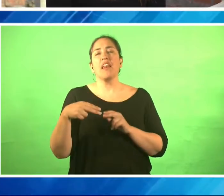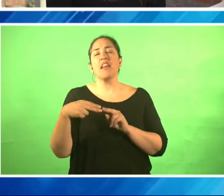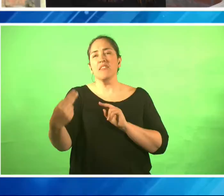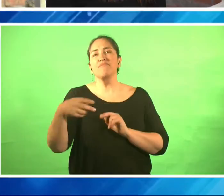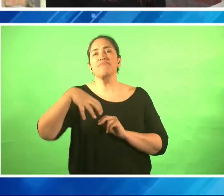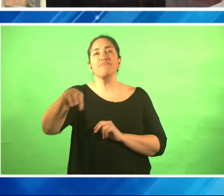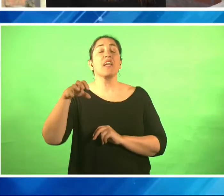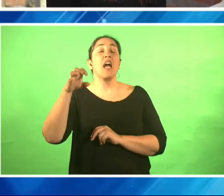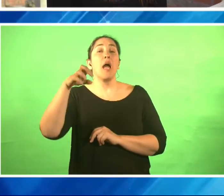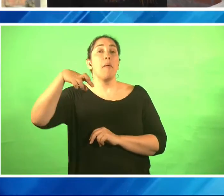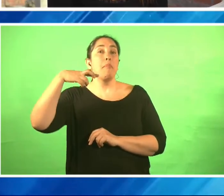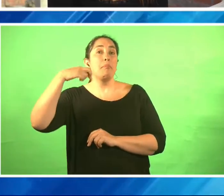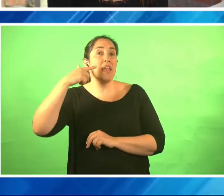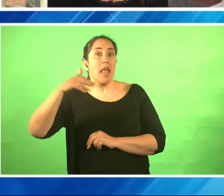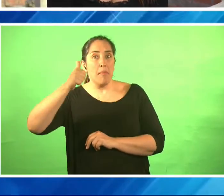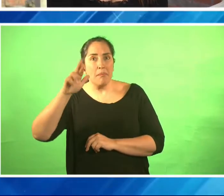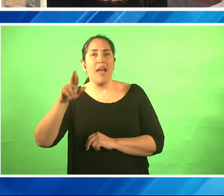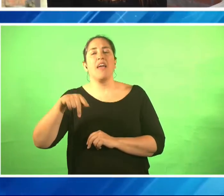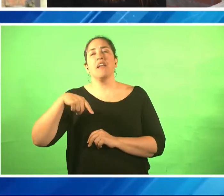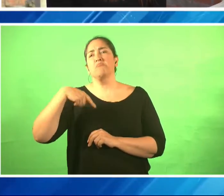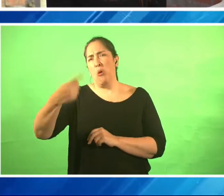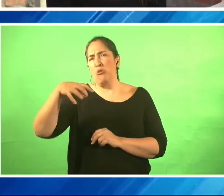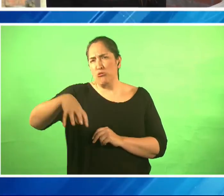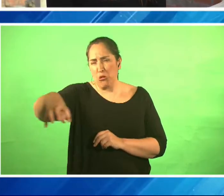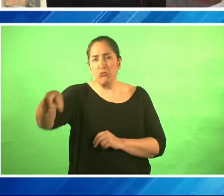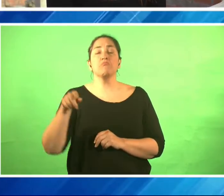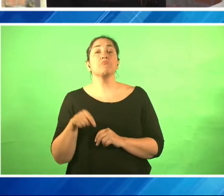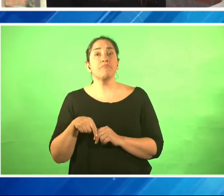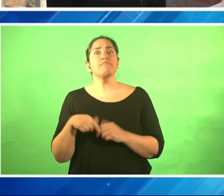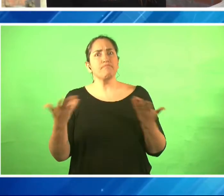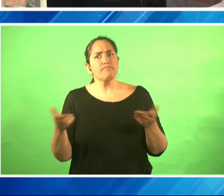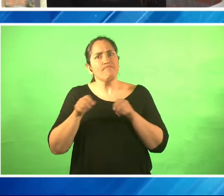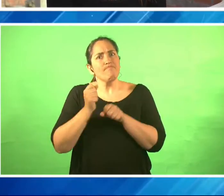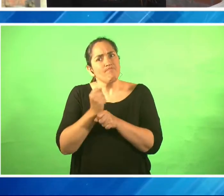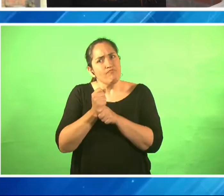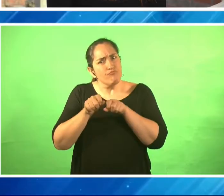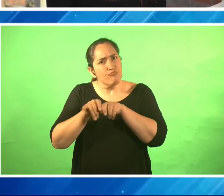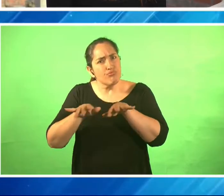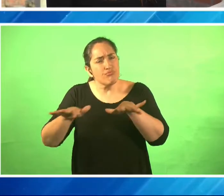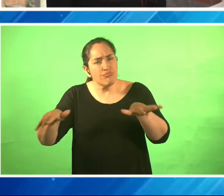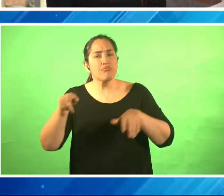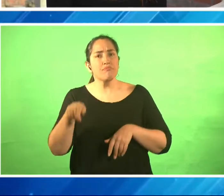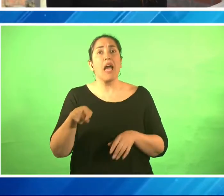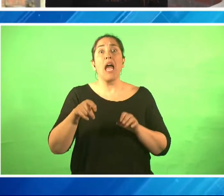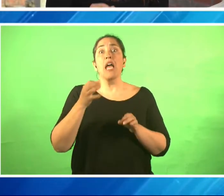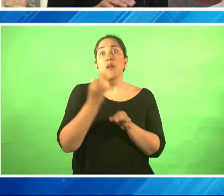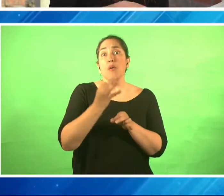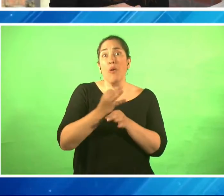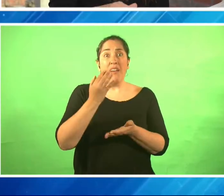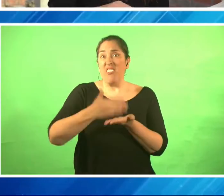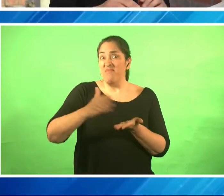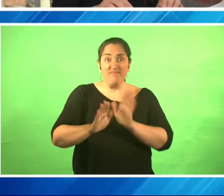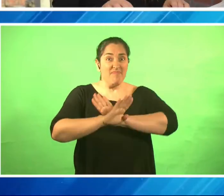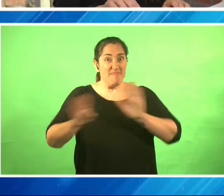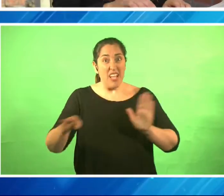un territorio bastante extendido. En particular, lo que es el programa de Escuelas sin Discriminación, hemos